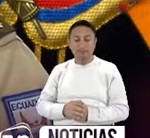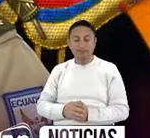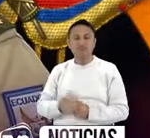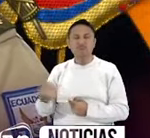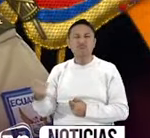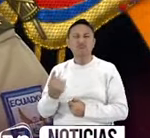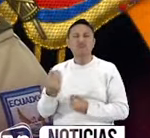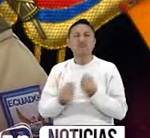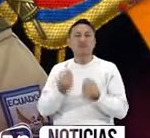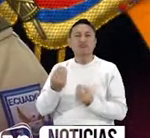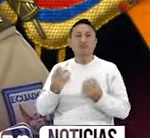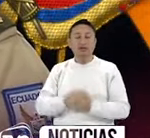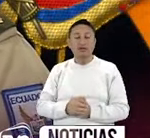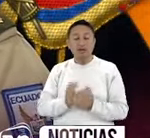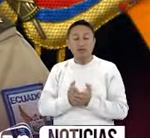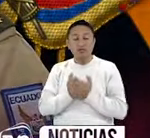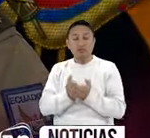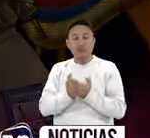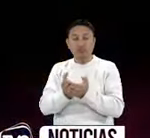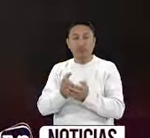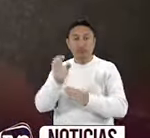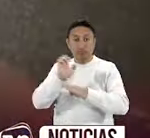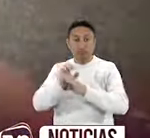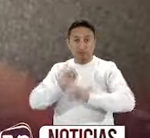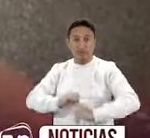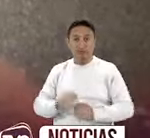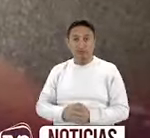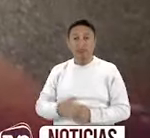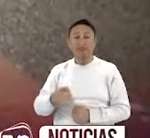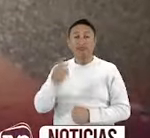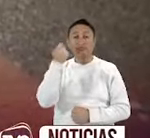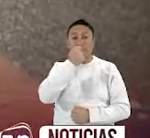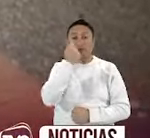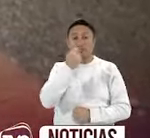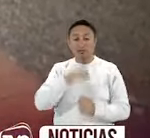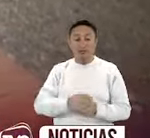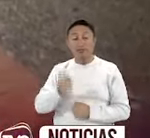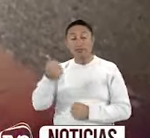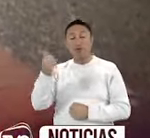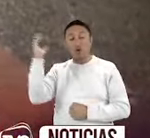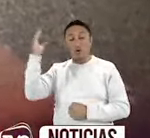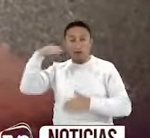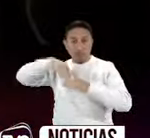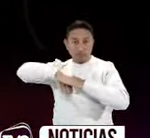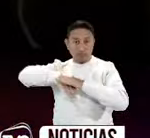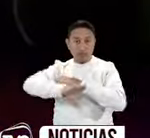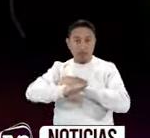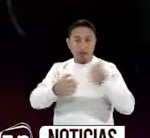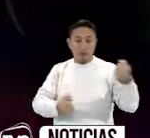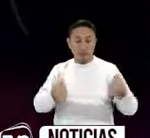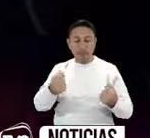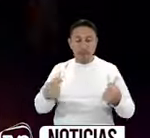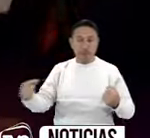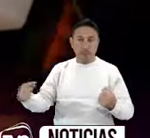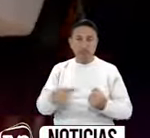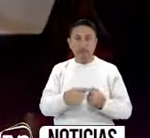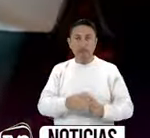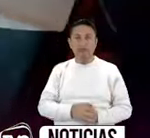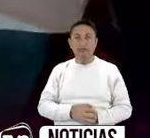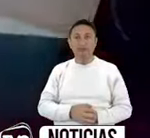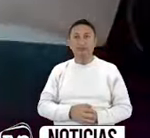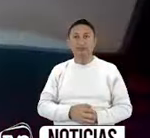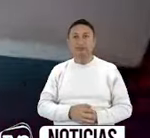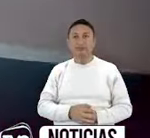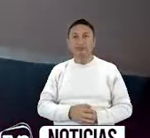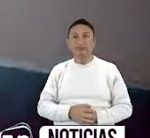los puertos de nuestro país. El alucinógeno ingresaba desde el vecino país de Colombia en vehículos adaptados con un doble fondo. El centro de acopio lo